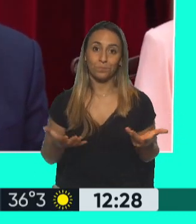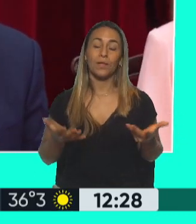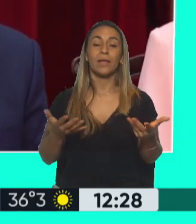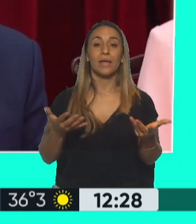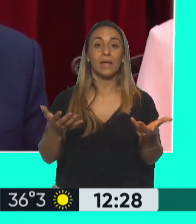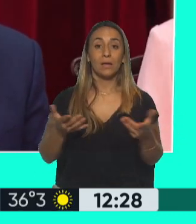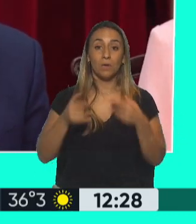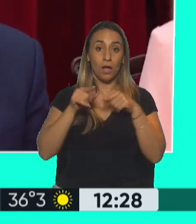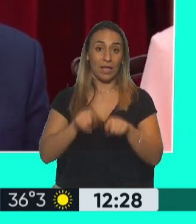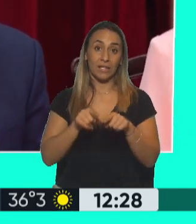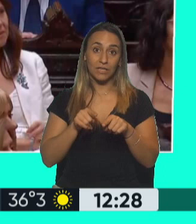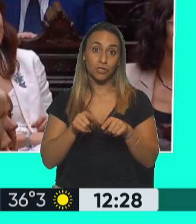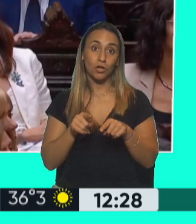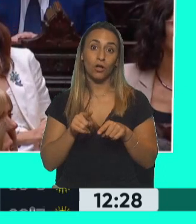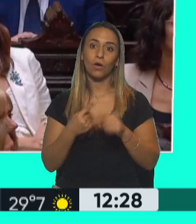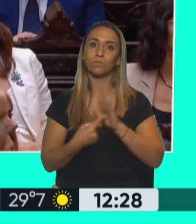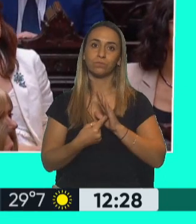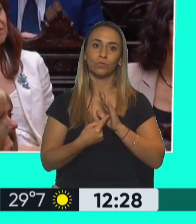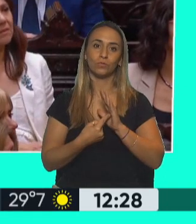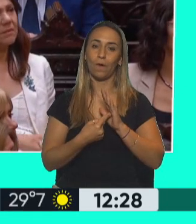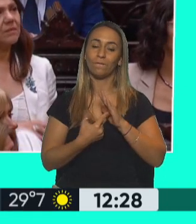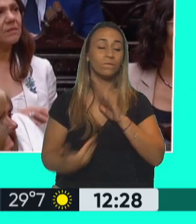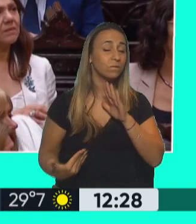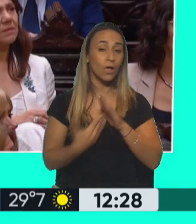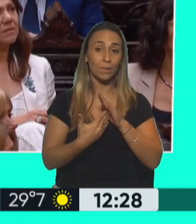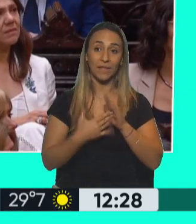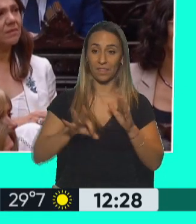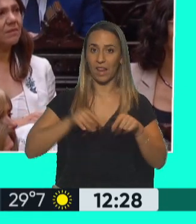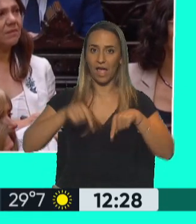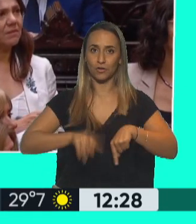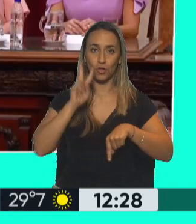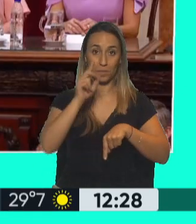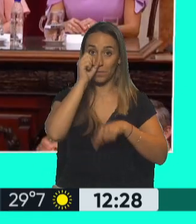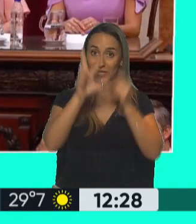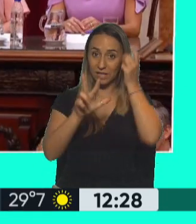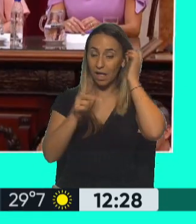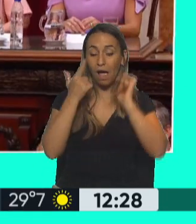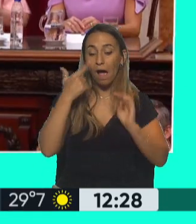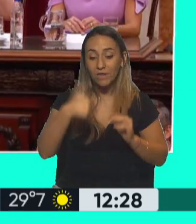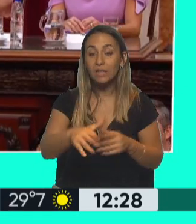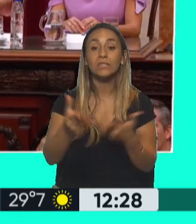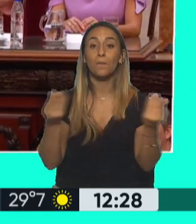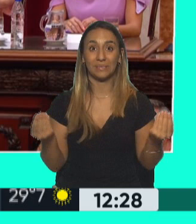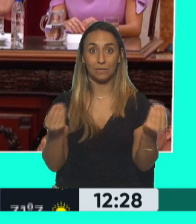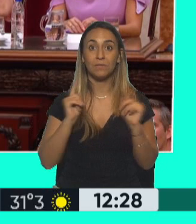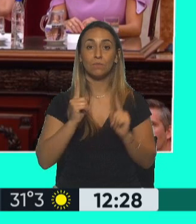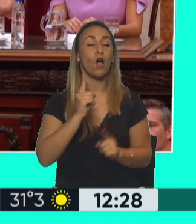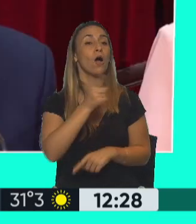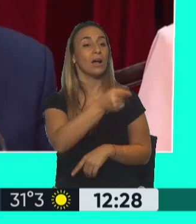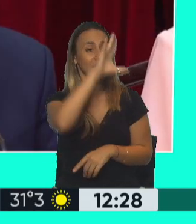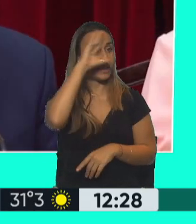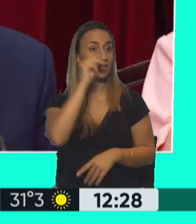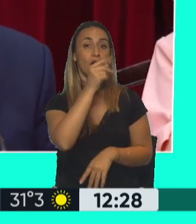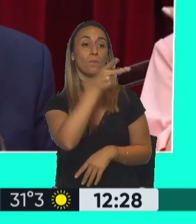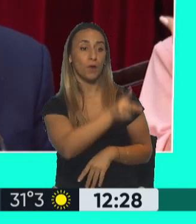Bueno, esa es una de las claves del 2023 en la Argentina. ¿Qué va a pasar con esa inhabilitación? ¿Qué va a pasar con